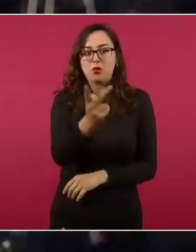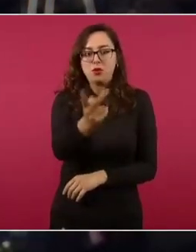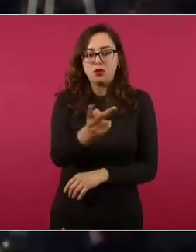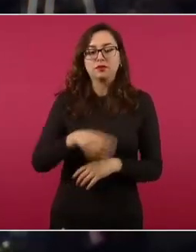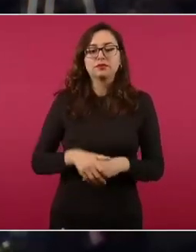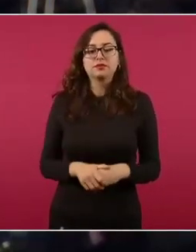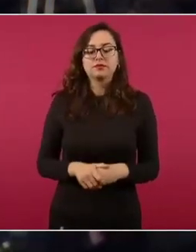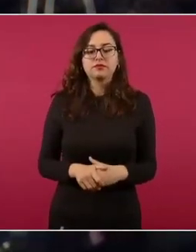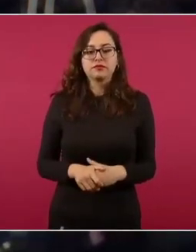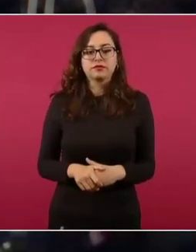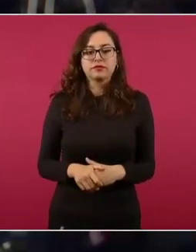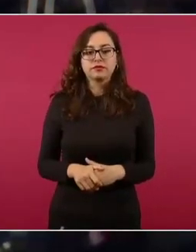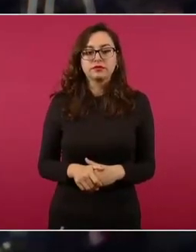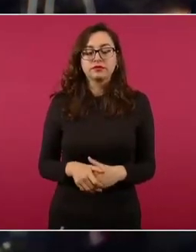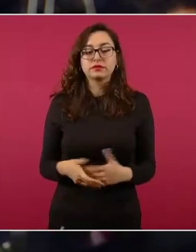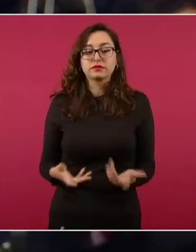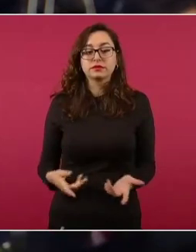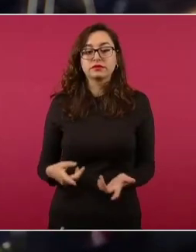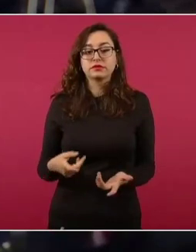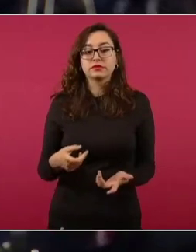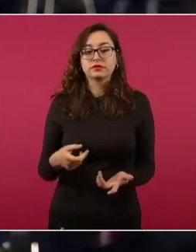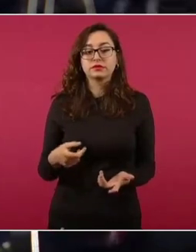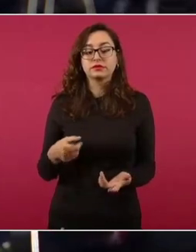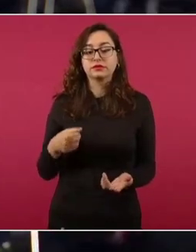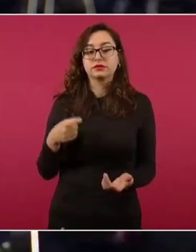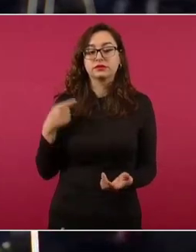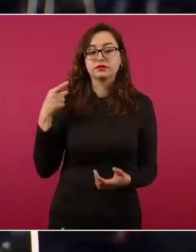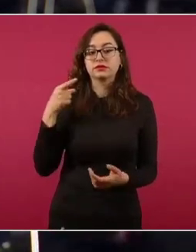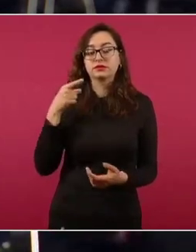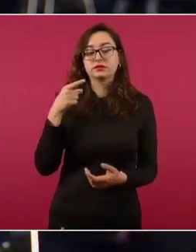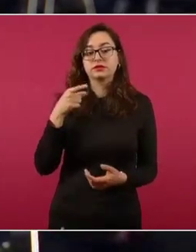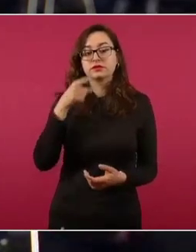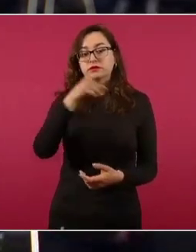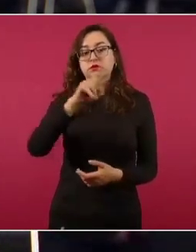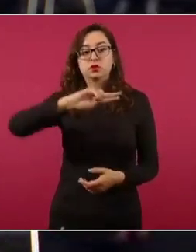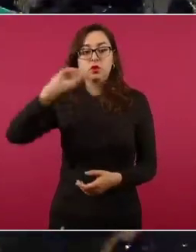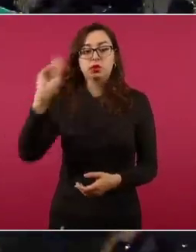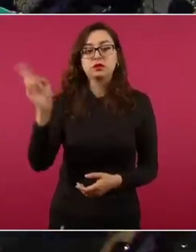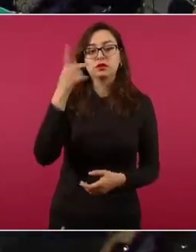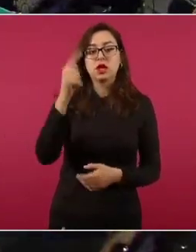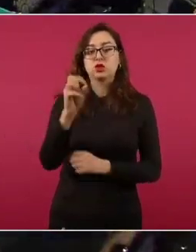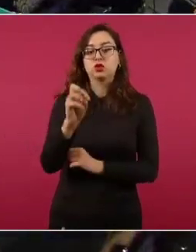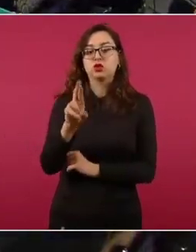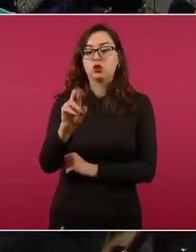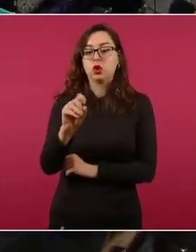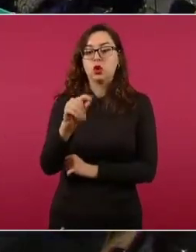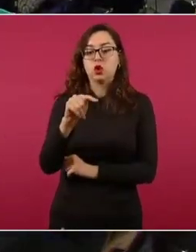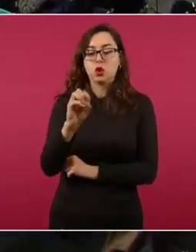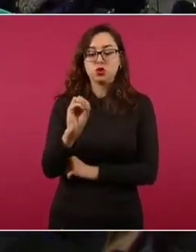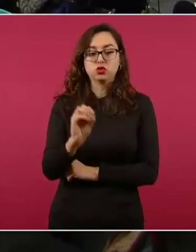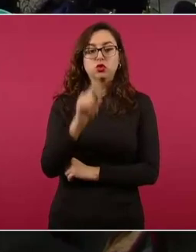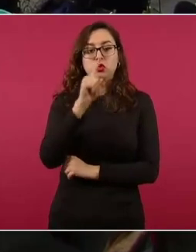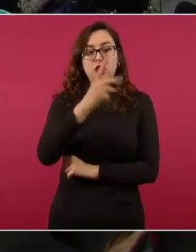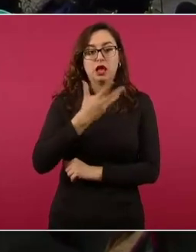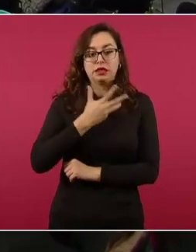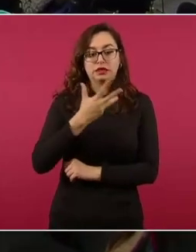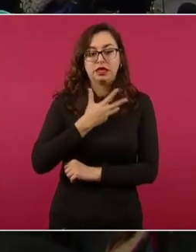laboratorio pues de Toronto, el laboratorio multidisciplinario de la Universidad de Toronto, conocido como Citizen Lab, pues